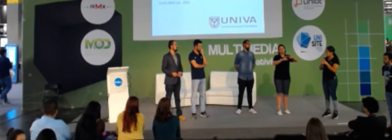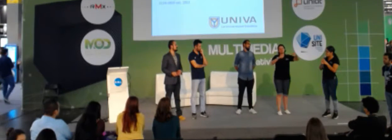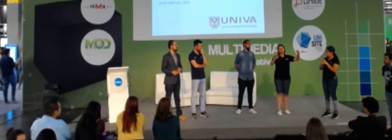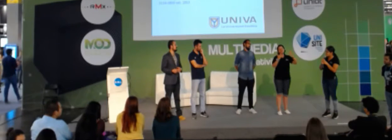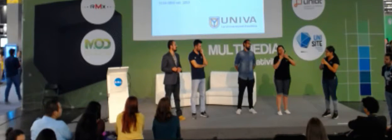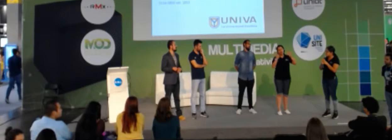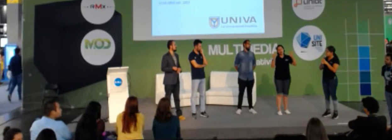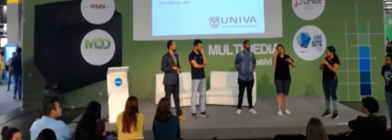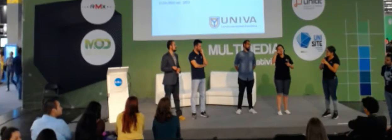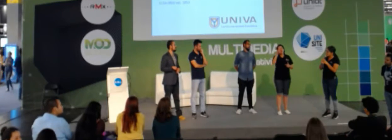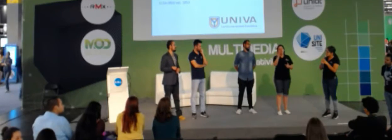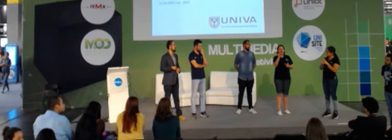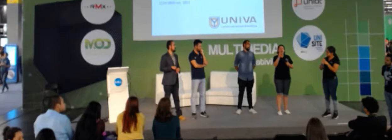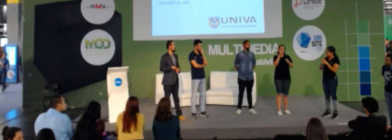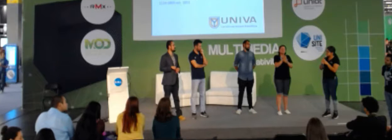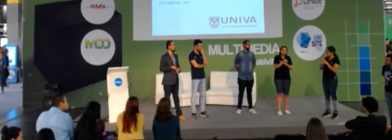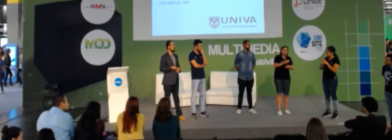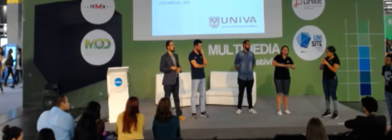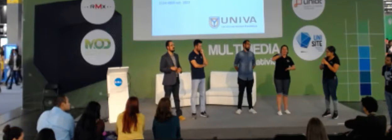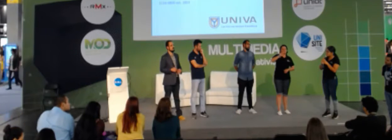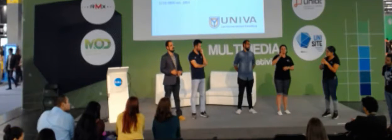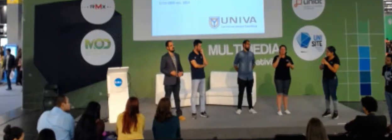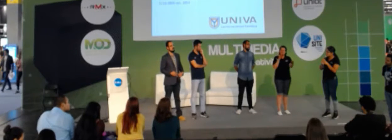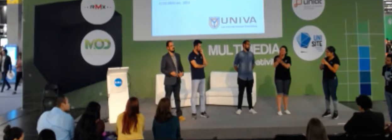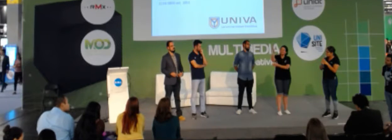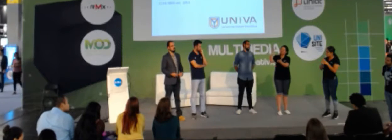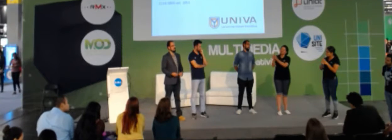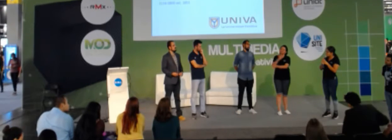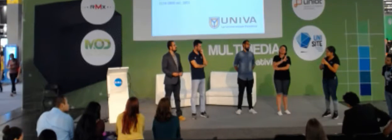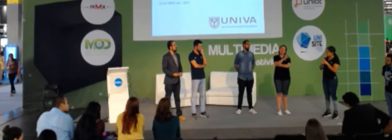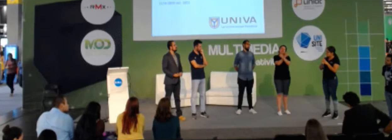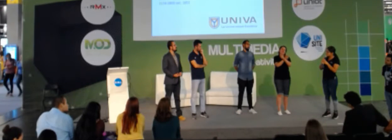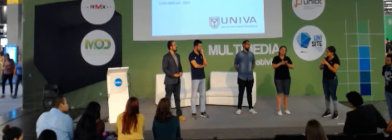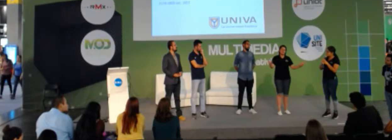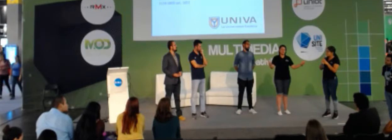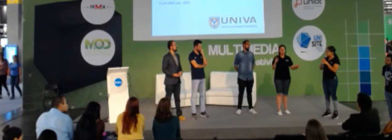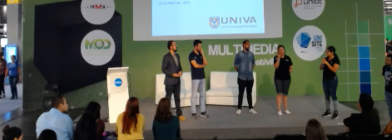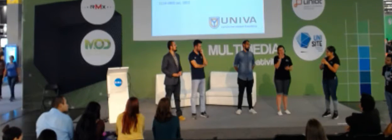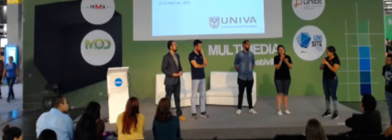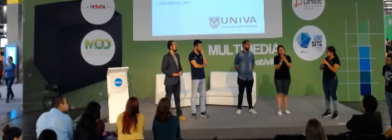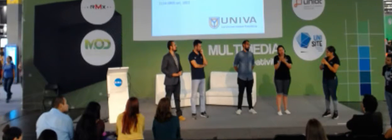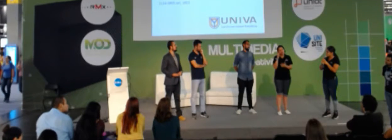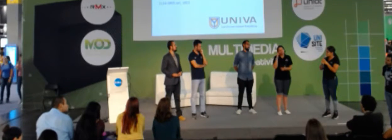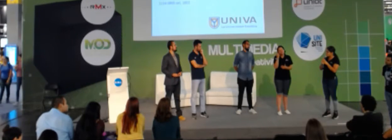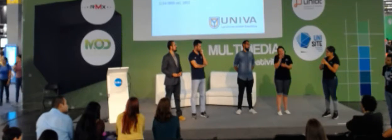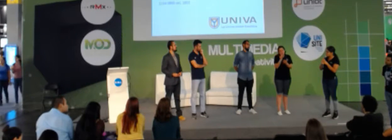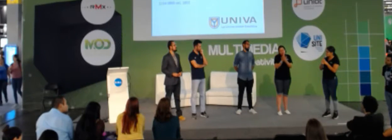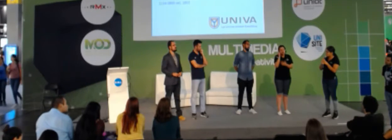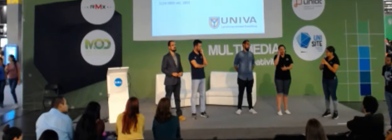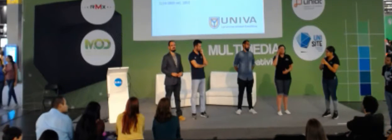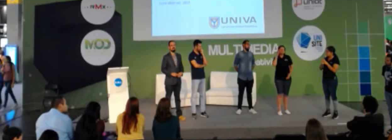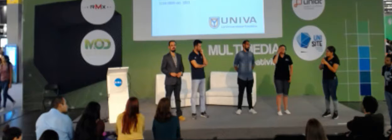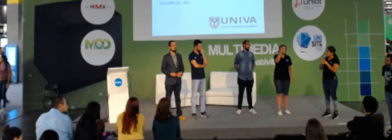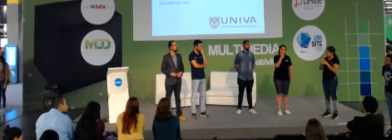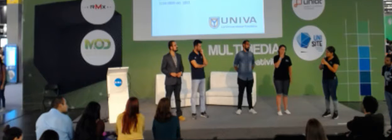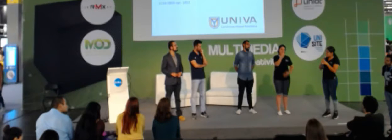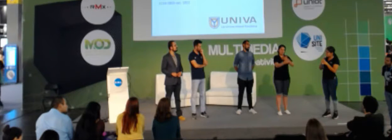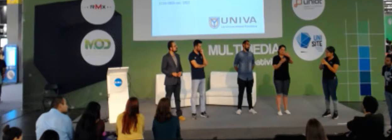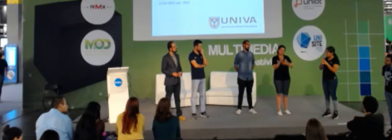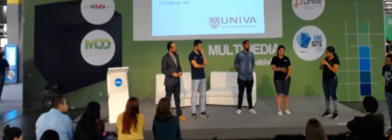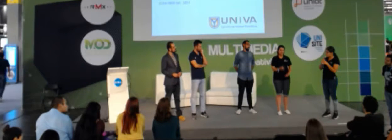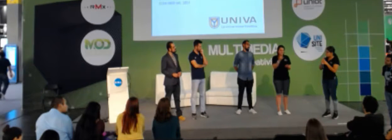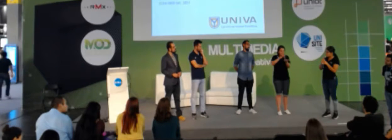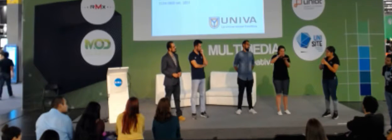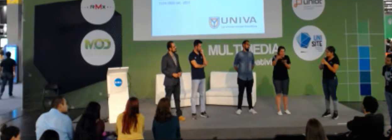ir logrando y va a crecer, va a ser un mundo mejor y vamos a tener accesibilidad en todos los ámbitos. Ojalá que en